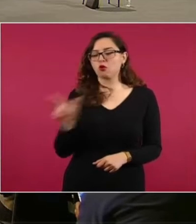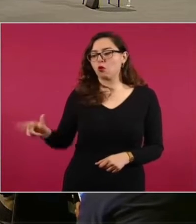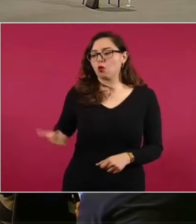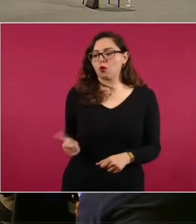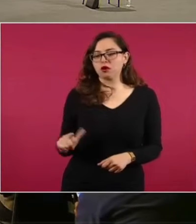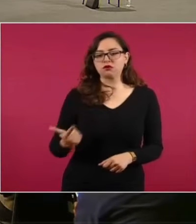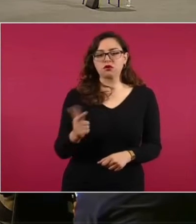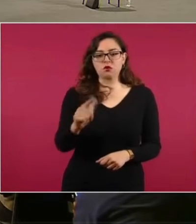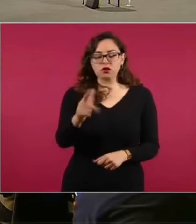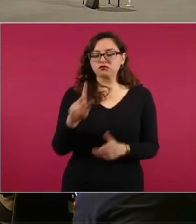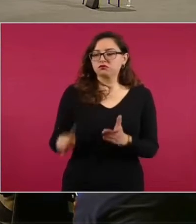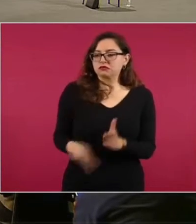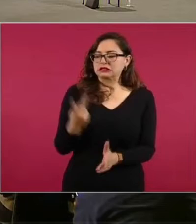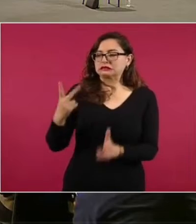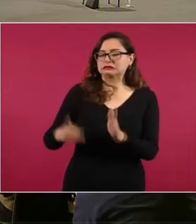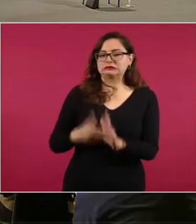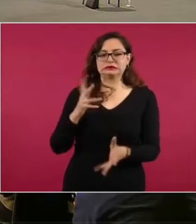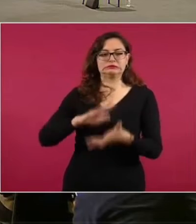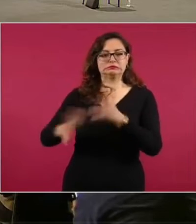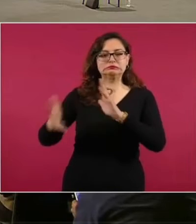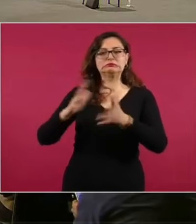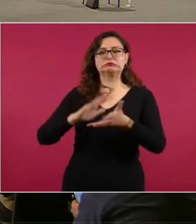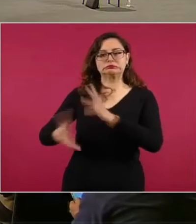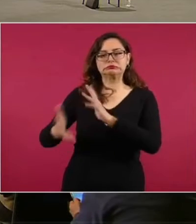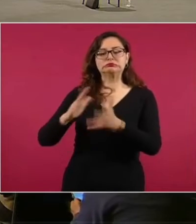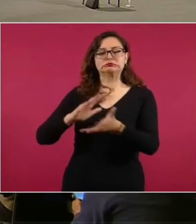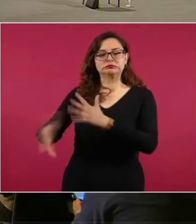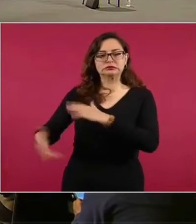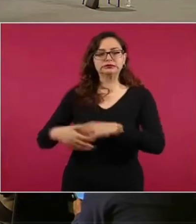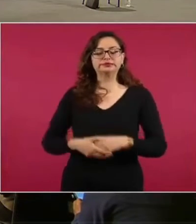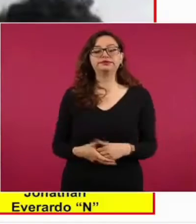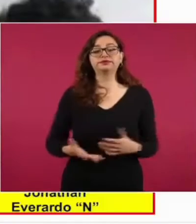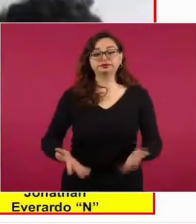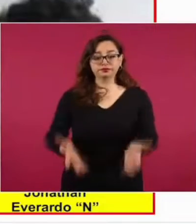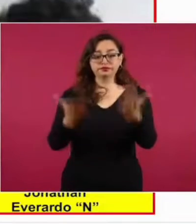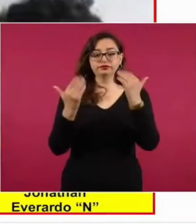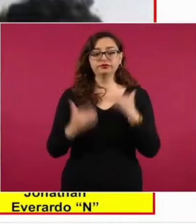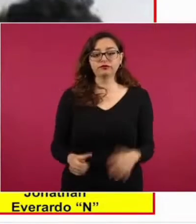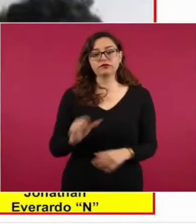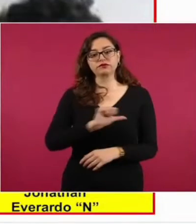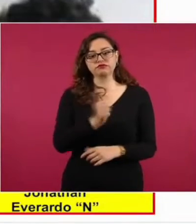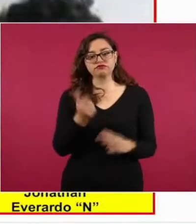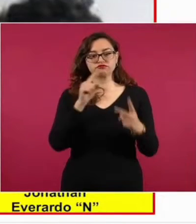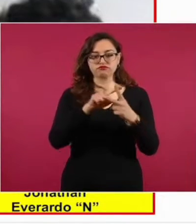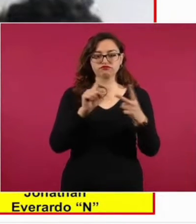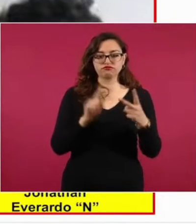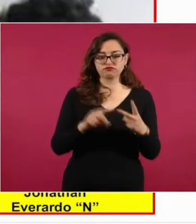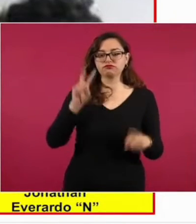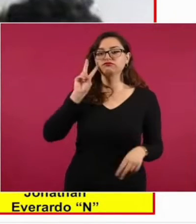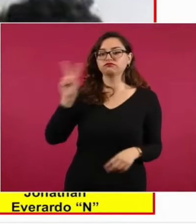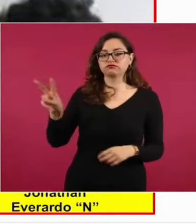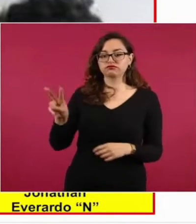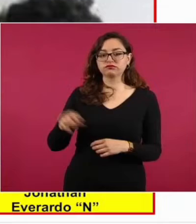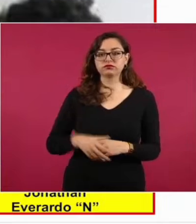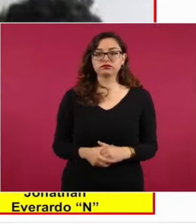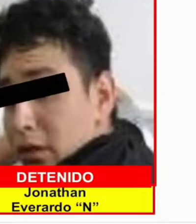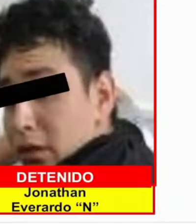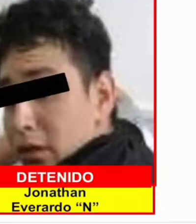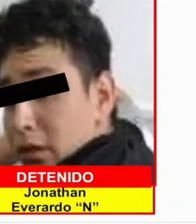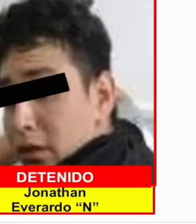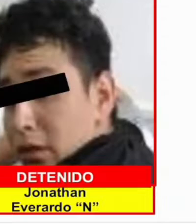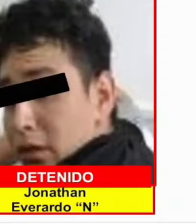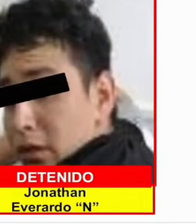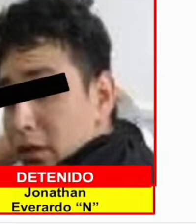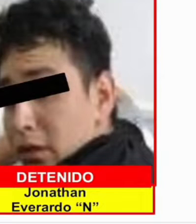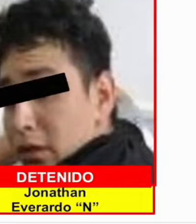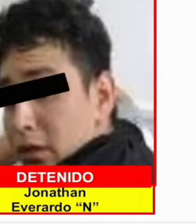También, derivado de los hechos del Centro Comercial Landmark, ya fueron vinculados a proceso 2 personas que